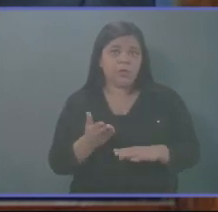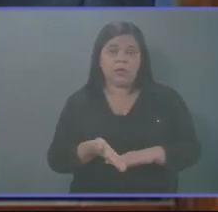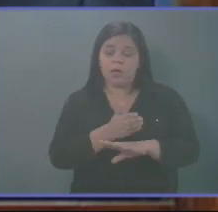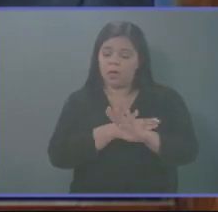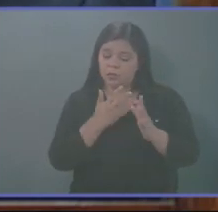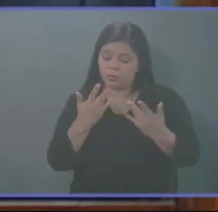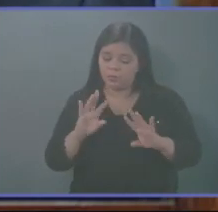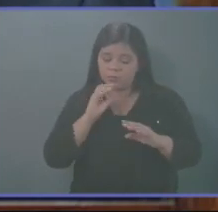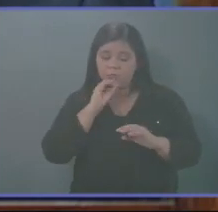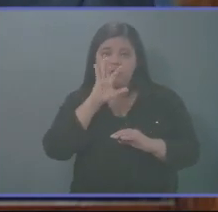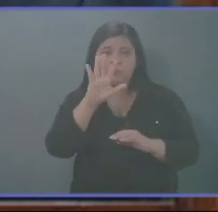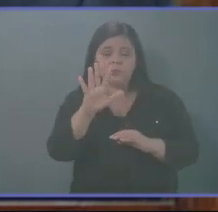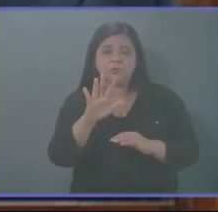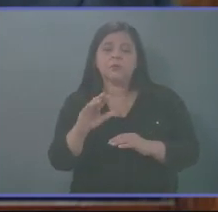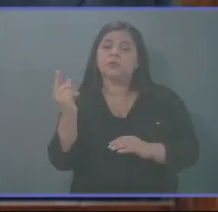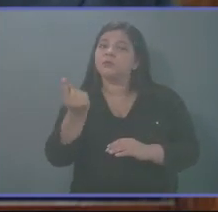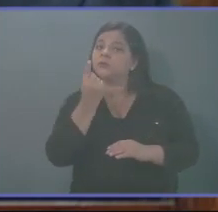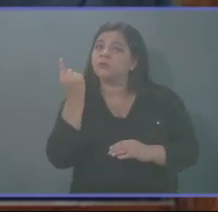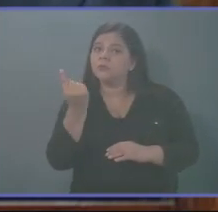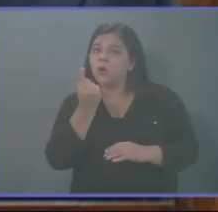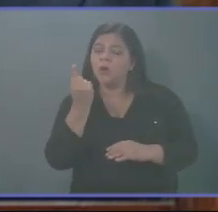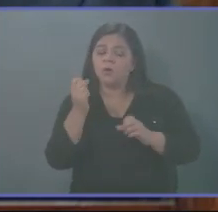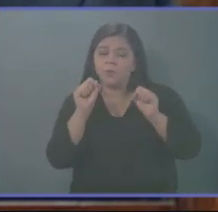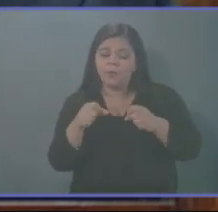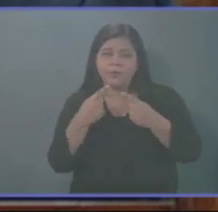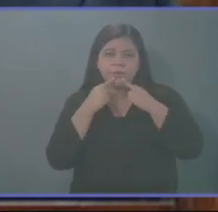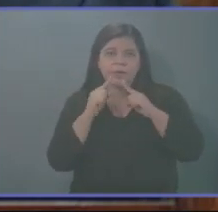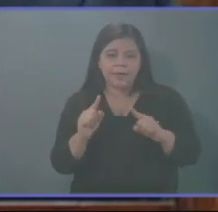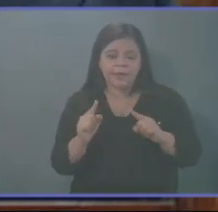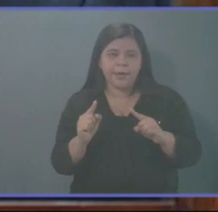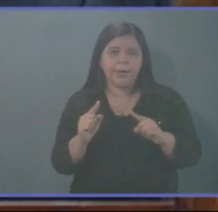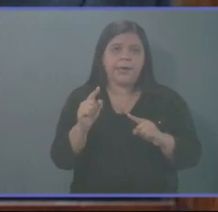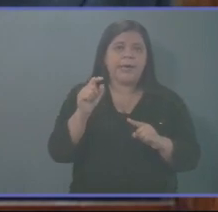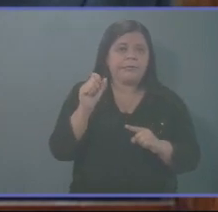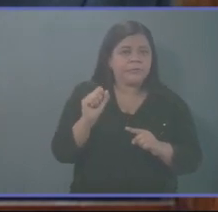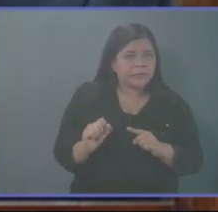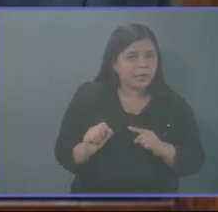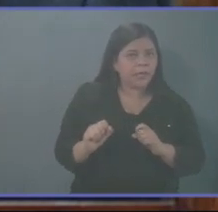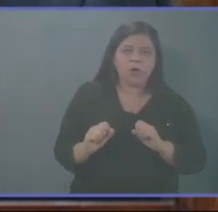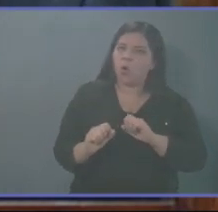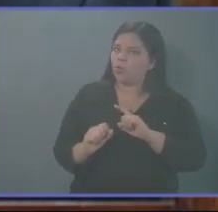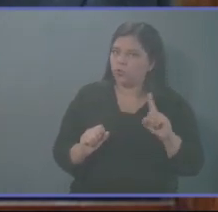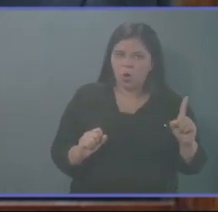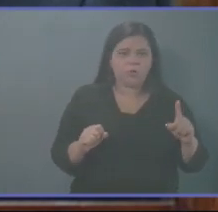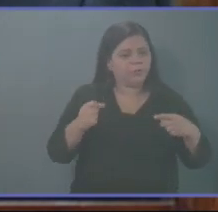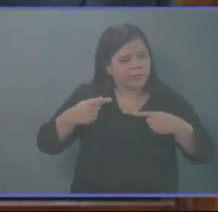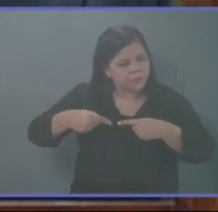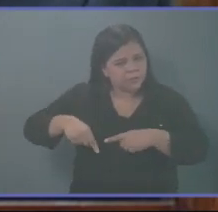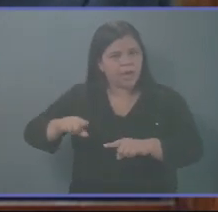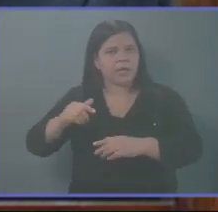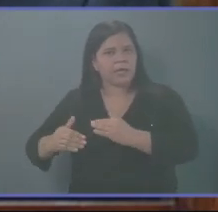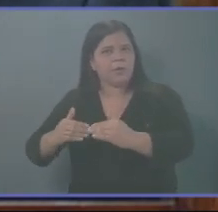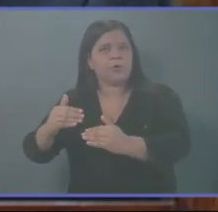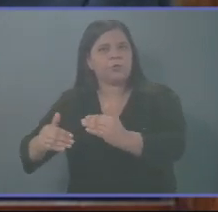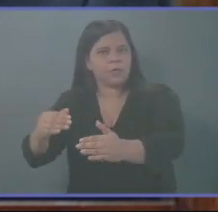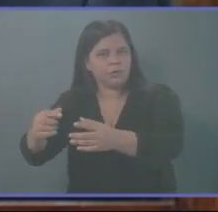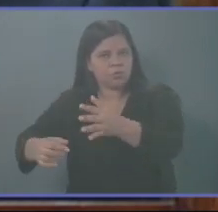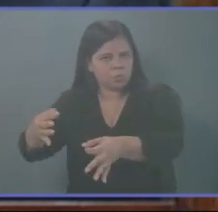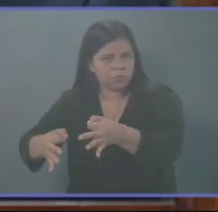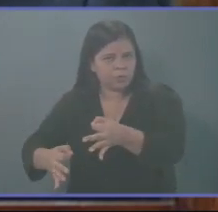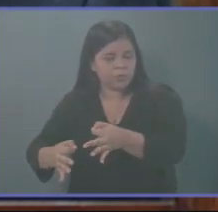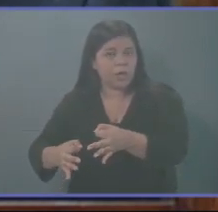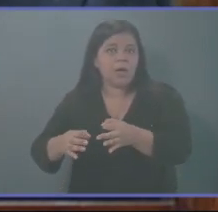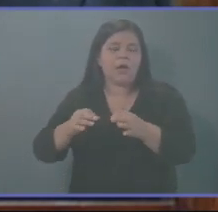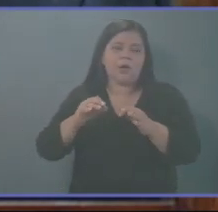se mencionó, se limita únicamente a declarar que hay o no lugar a formación de causa, para que si se acuerda